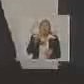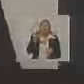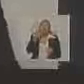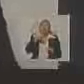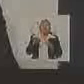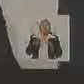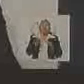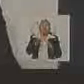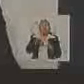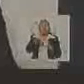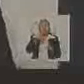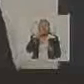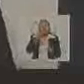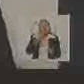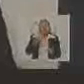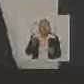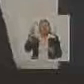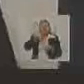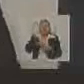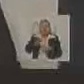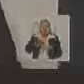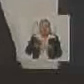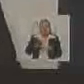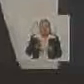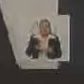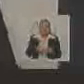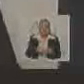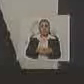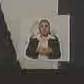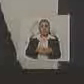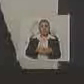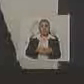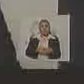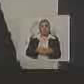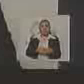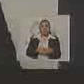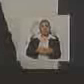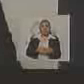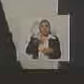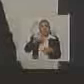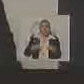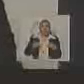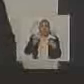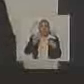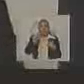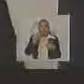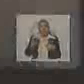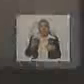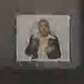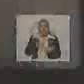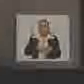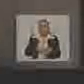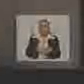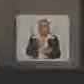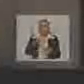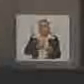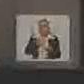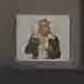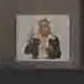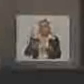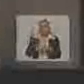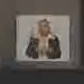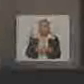productivos, que estén activas y sobre todo puedan estar mucho más años con nosotros. Muchas gracias.